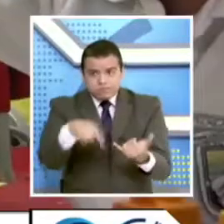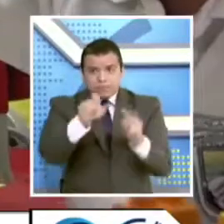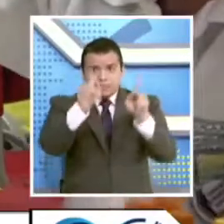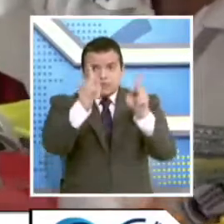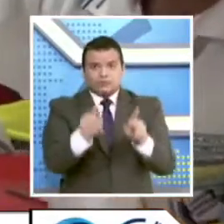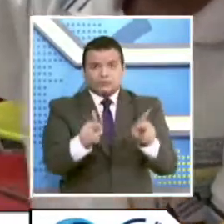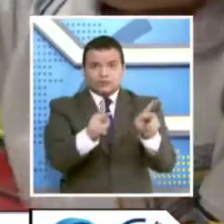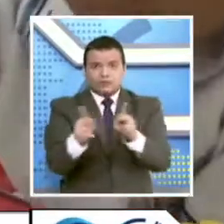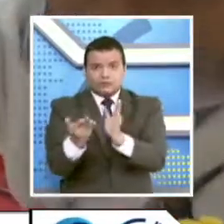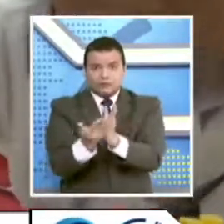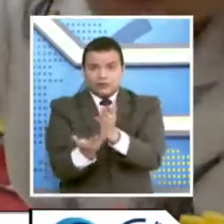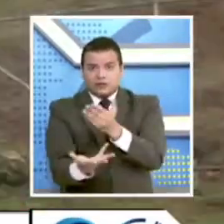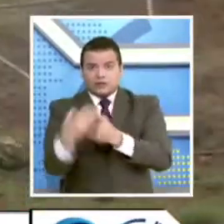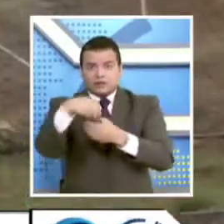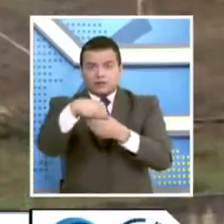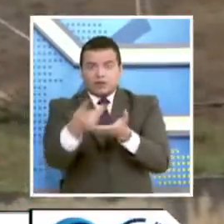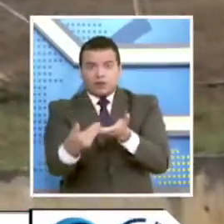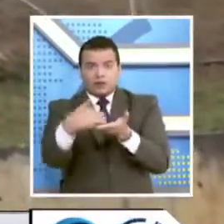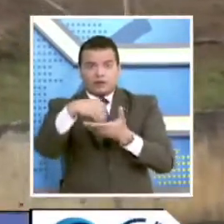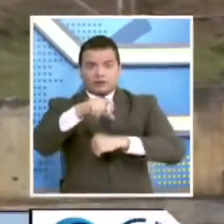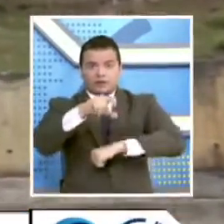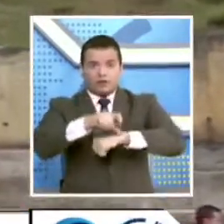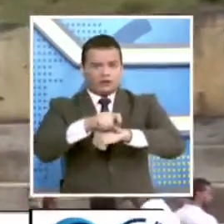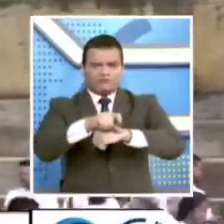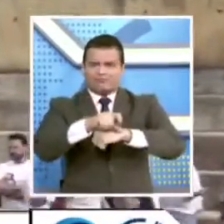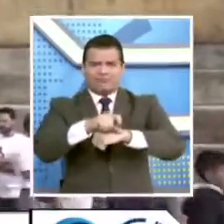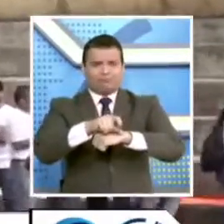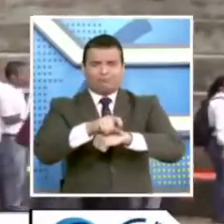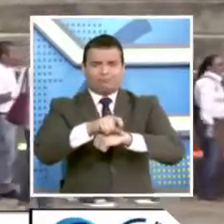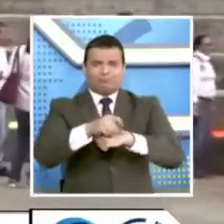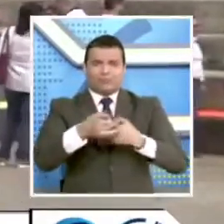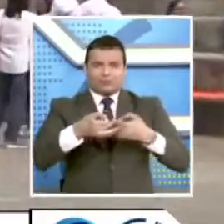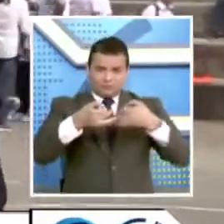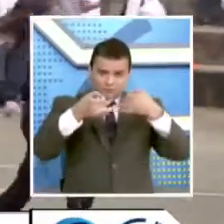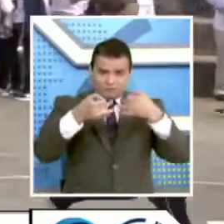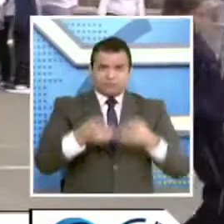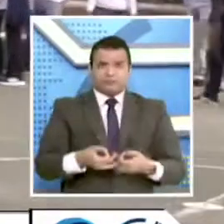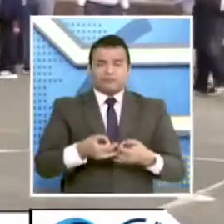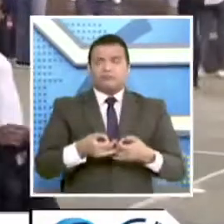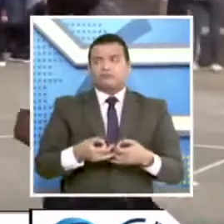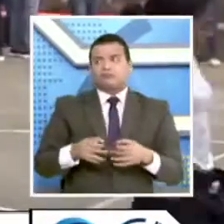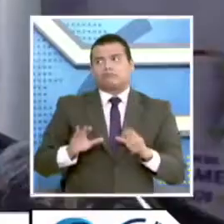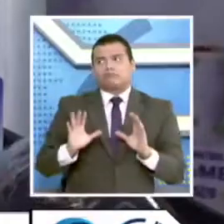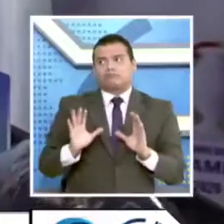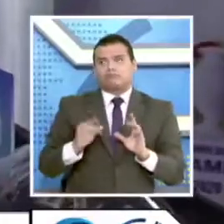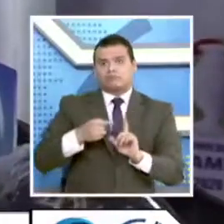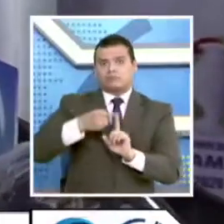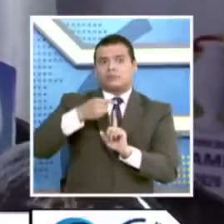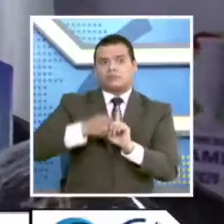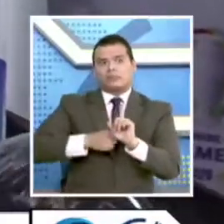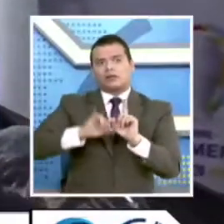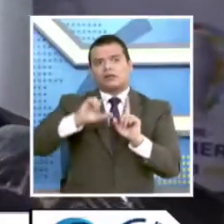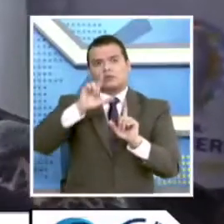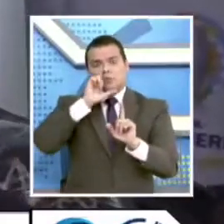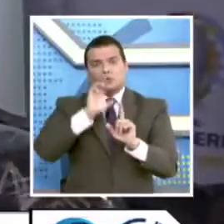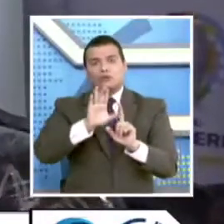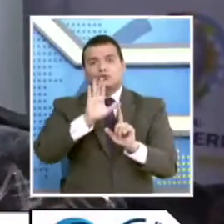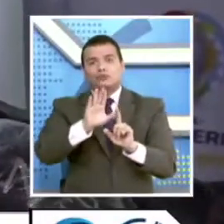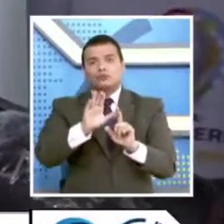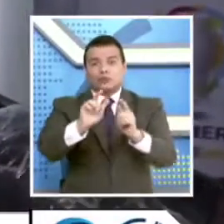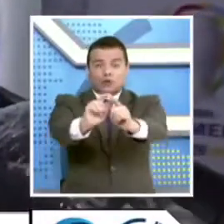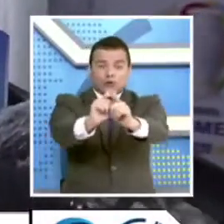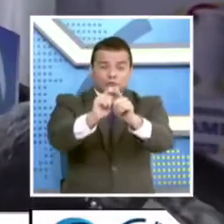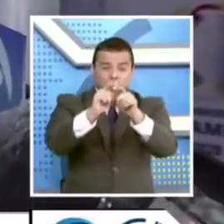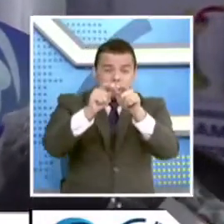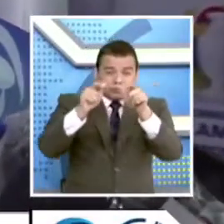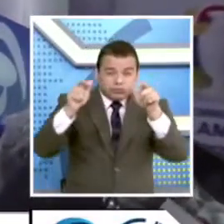a clases presenciales. Yo creo que si el mes de julio es cuando vamos a tener el